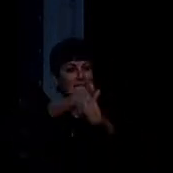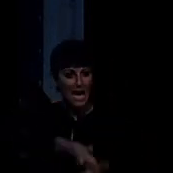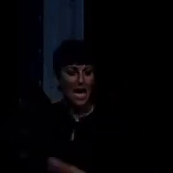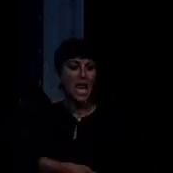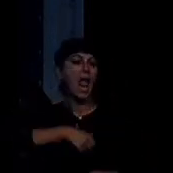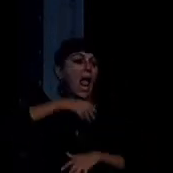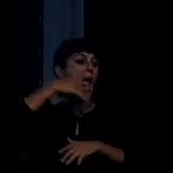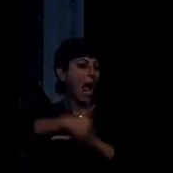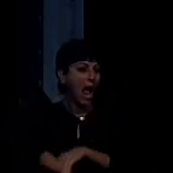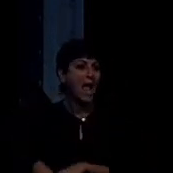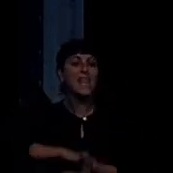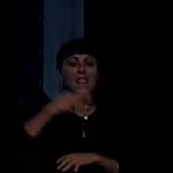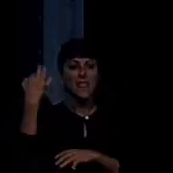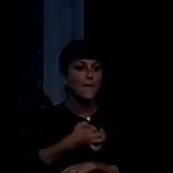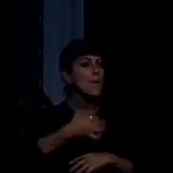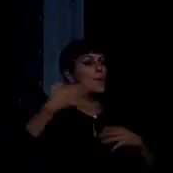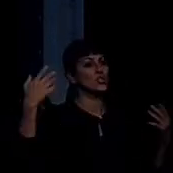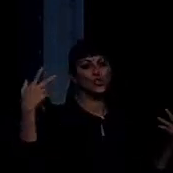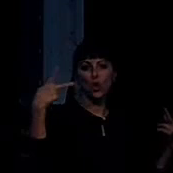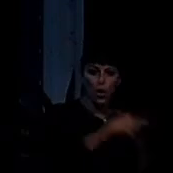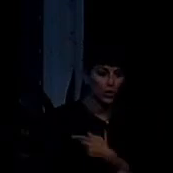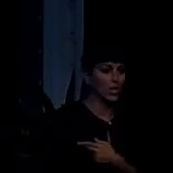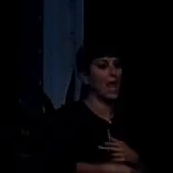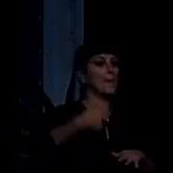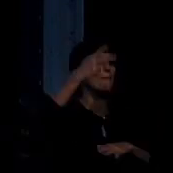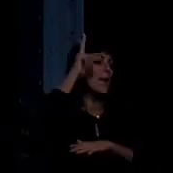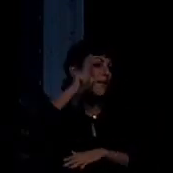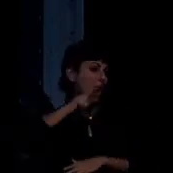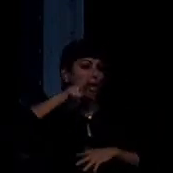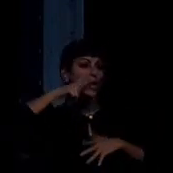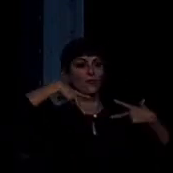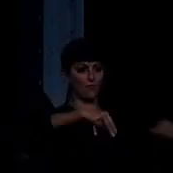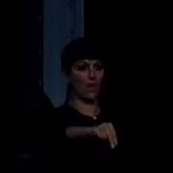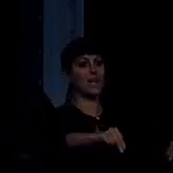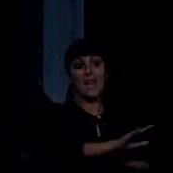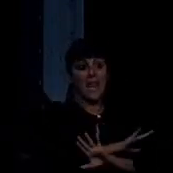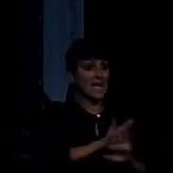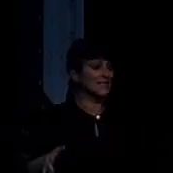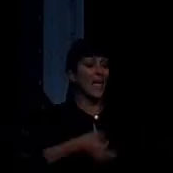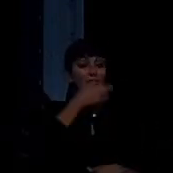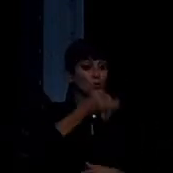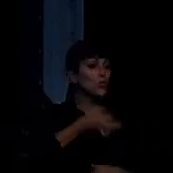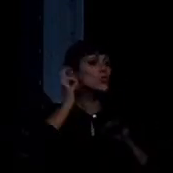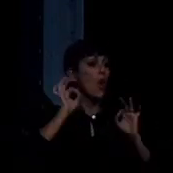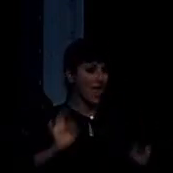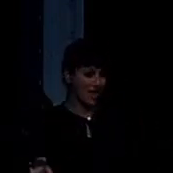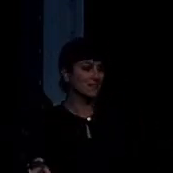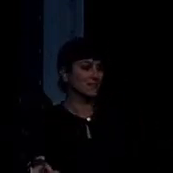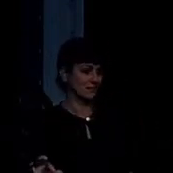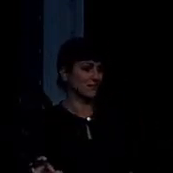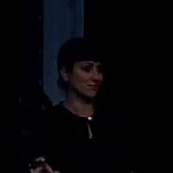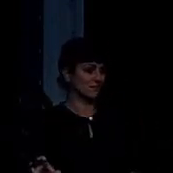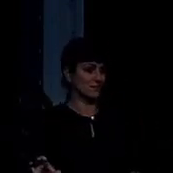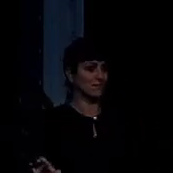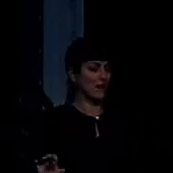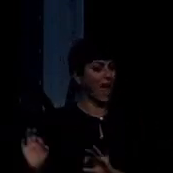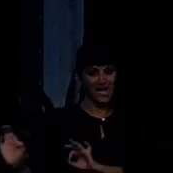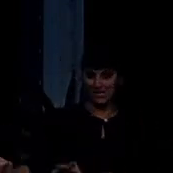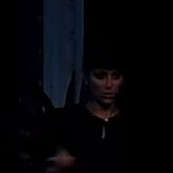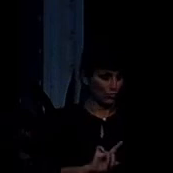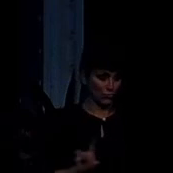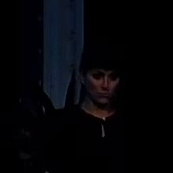nuestras compañeras y amigas. Tenemos que dejar de ejercer nuestros privilegios. Este y no otro tendría que haber ser el comentario, ¿no?